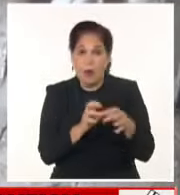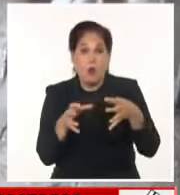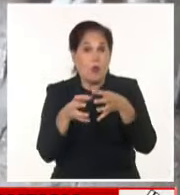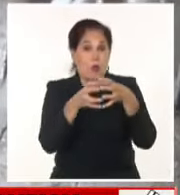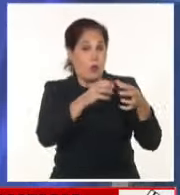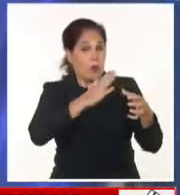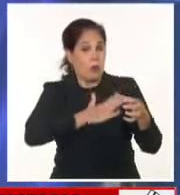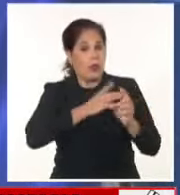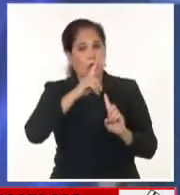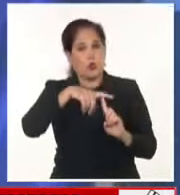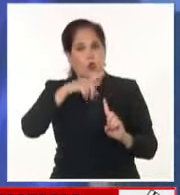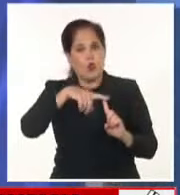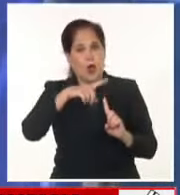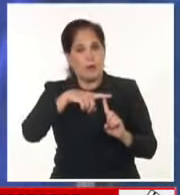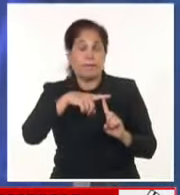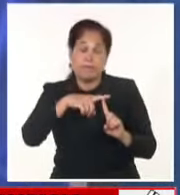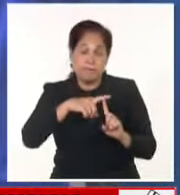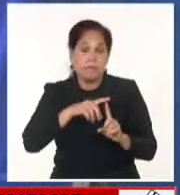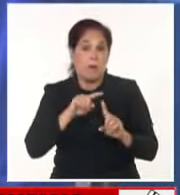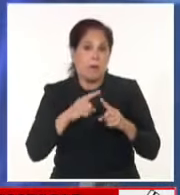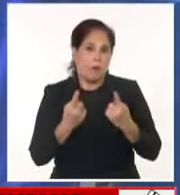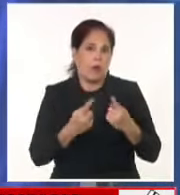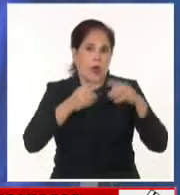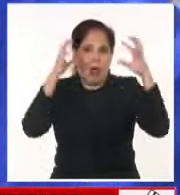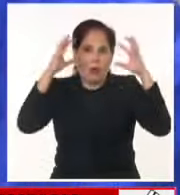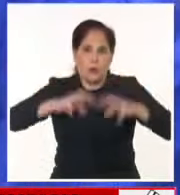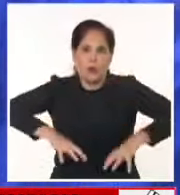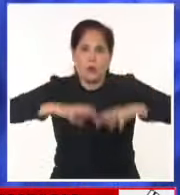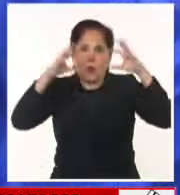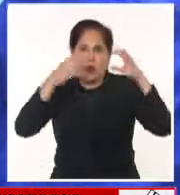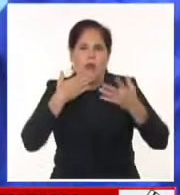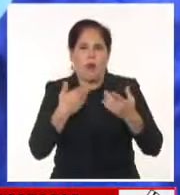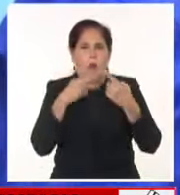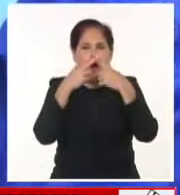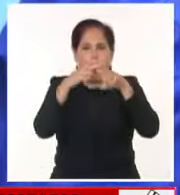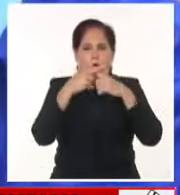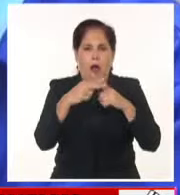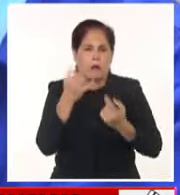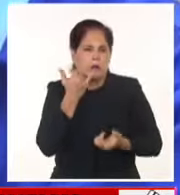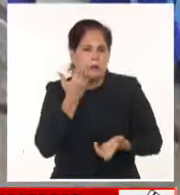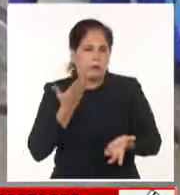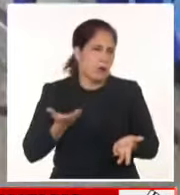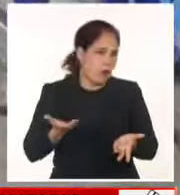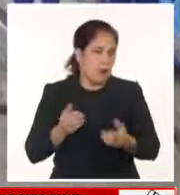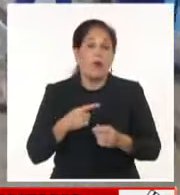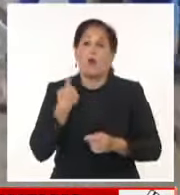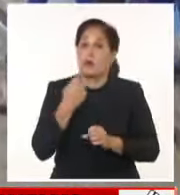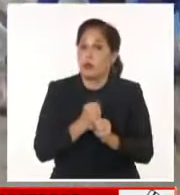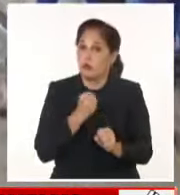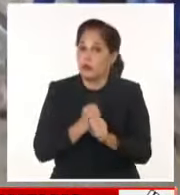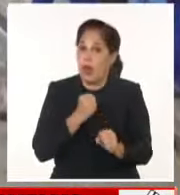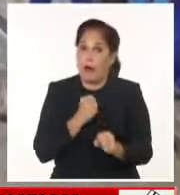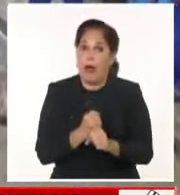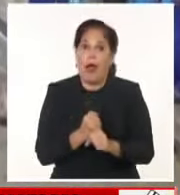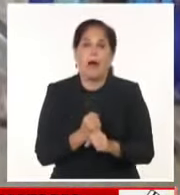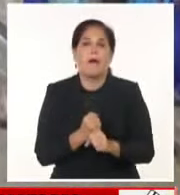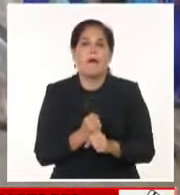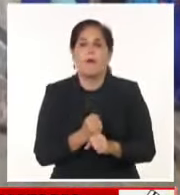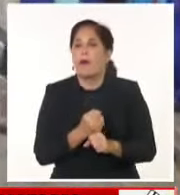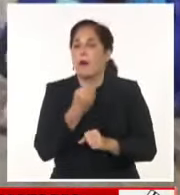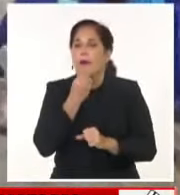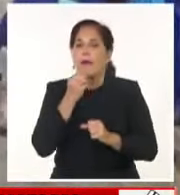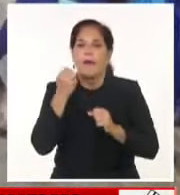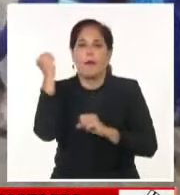el servicio telefónico en Baracoa tras los daños causados por el huracán Oscar. Hemos trabajado en cortes partidos, en fibras